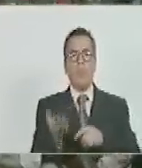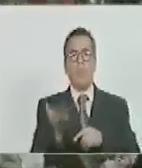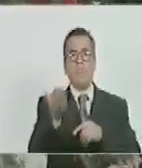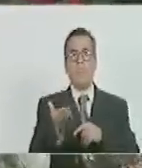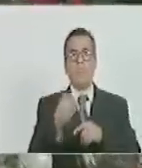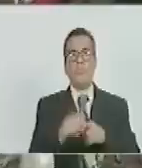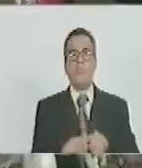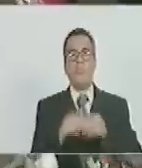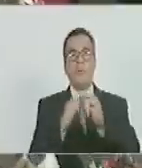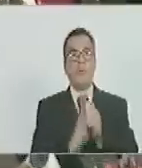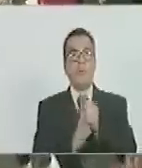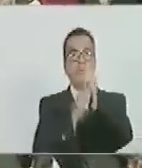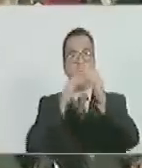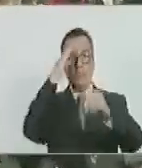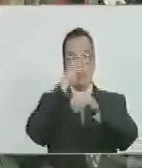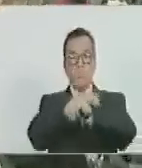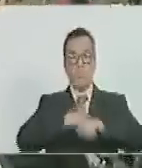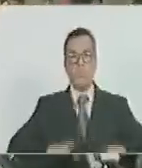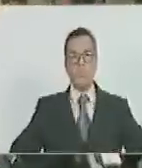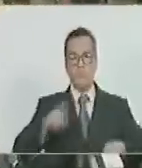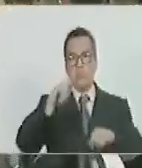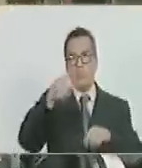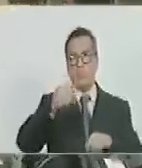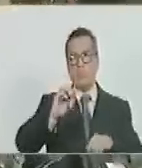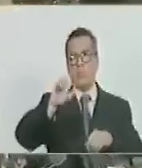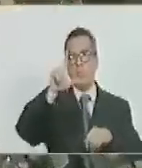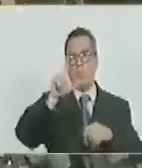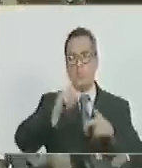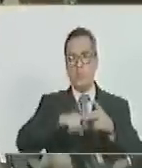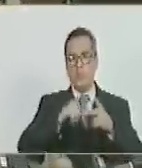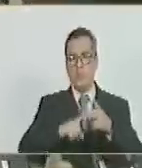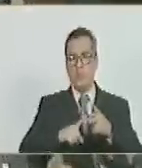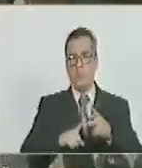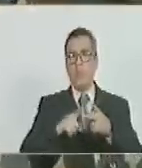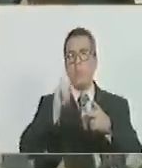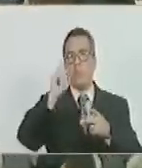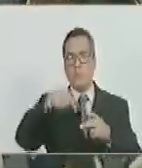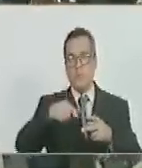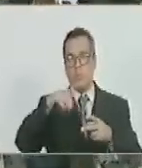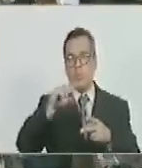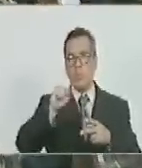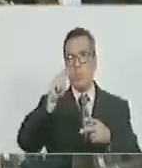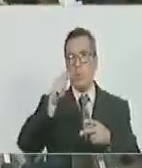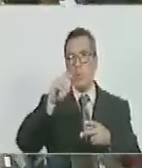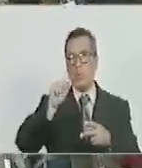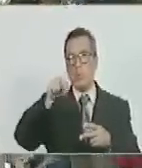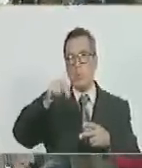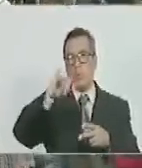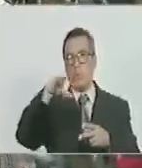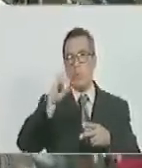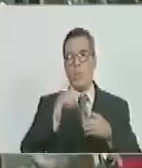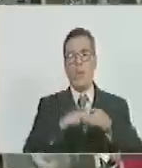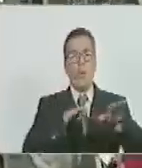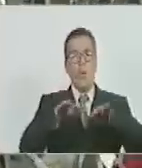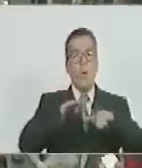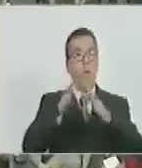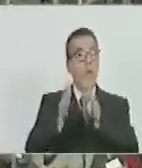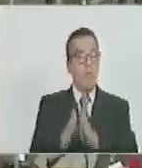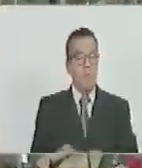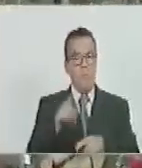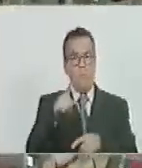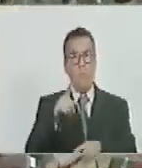importantes líderes militares como fueron Rafael Urdaneta, como fue también Atanasio Girardot y un cojedeño,